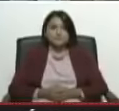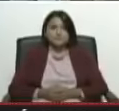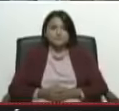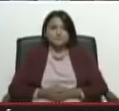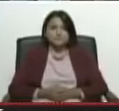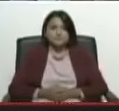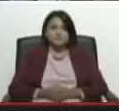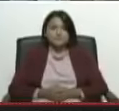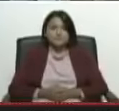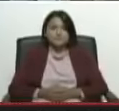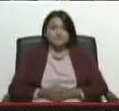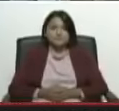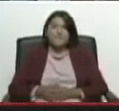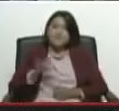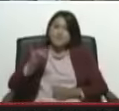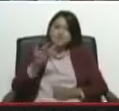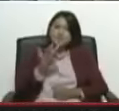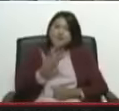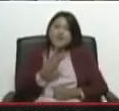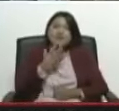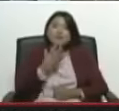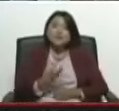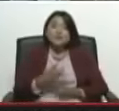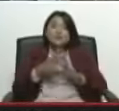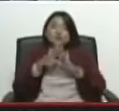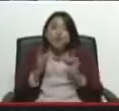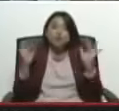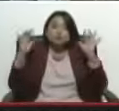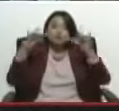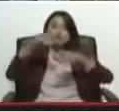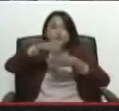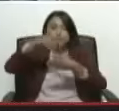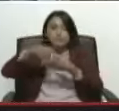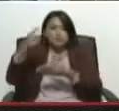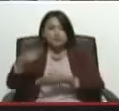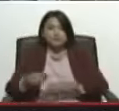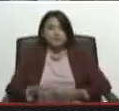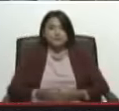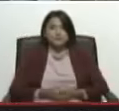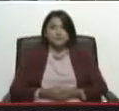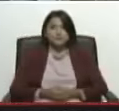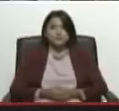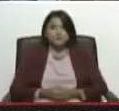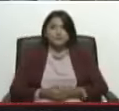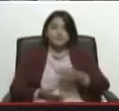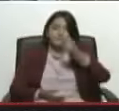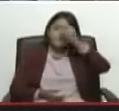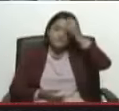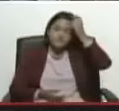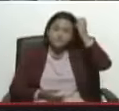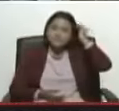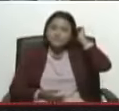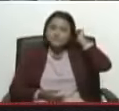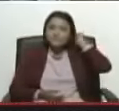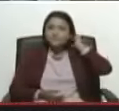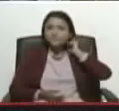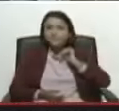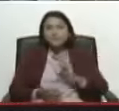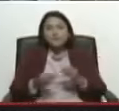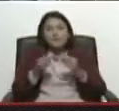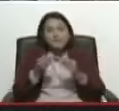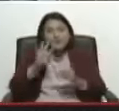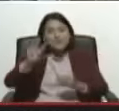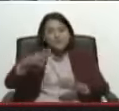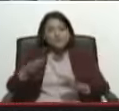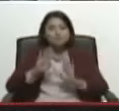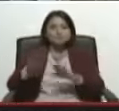diciembre. El 3 de diciembre, todos unidos en el consultivo por el